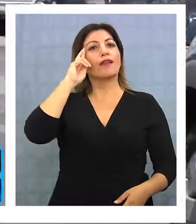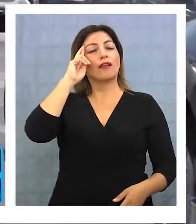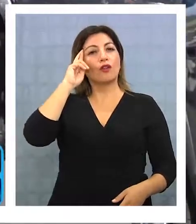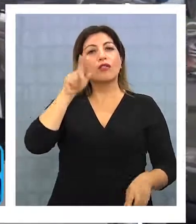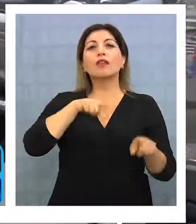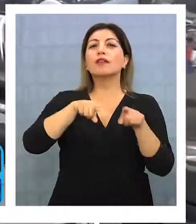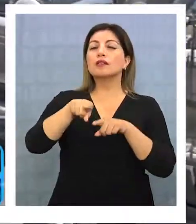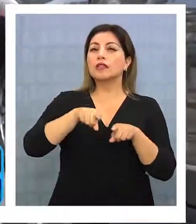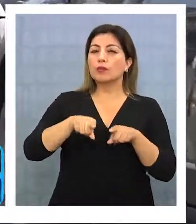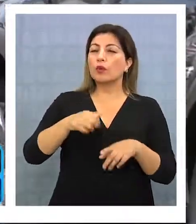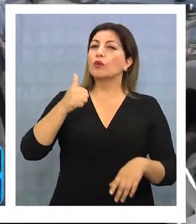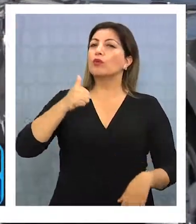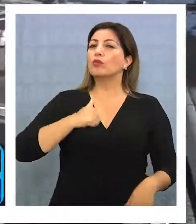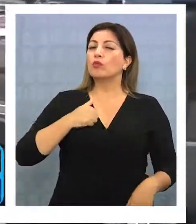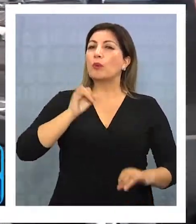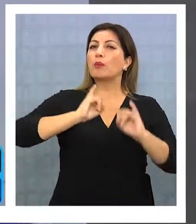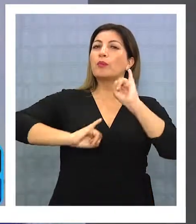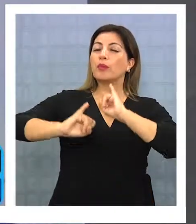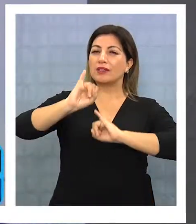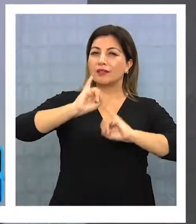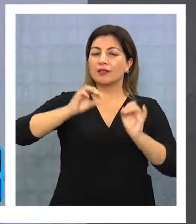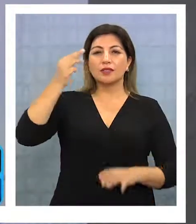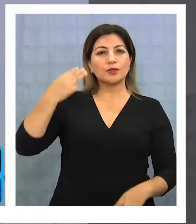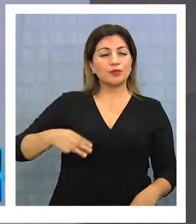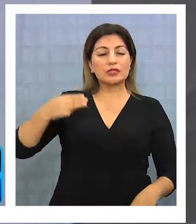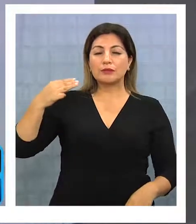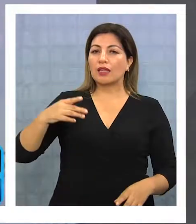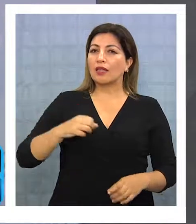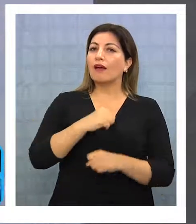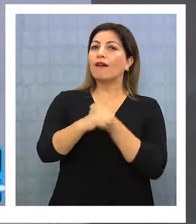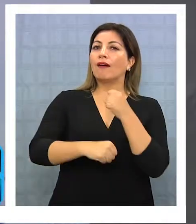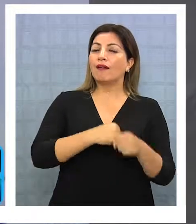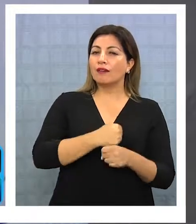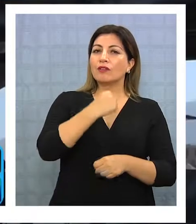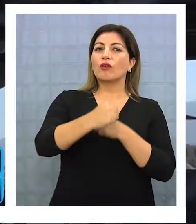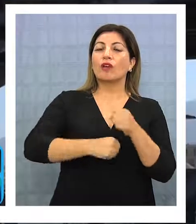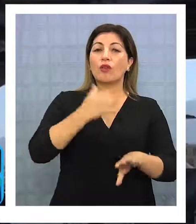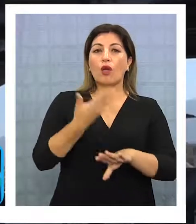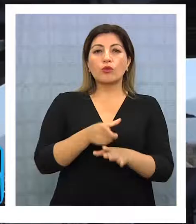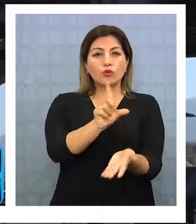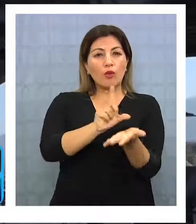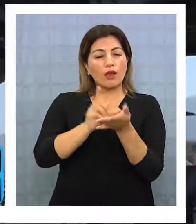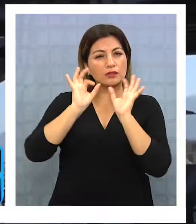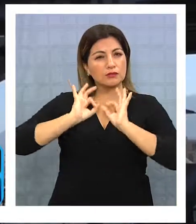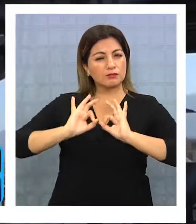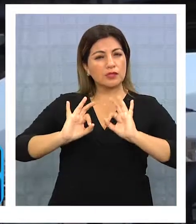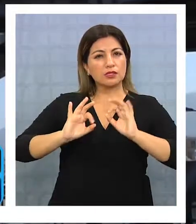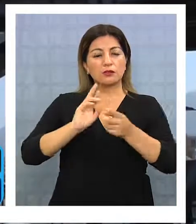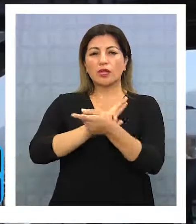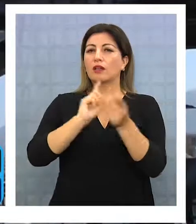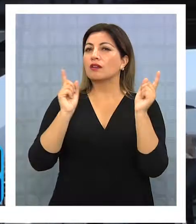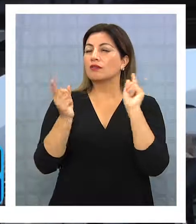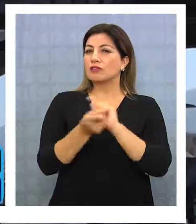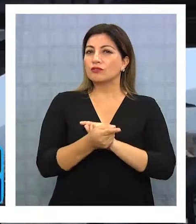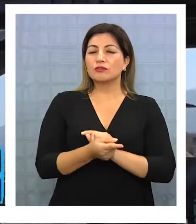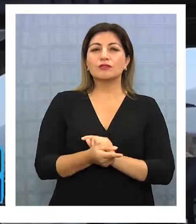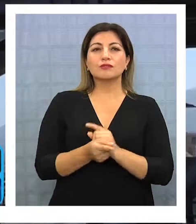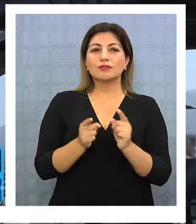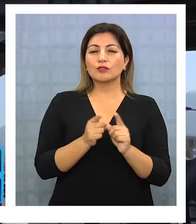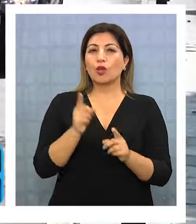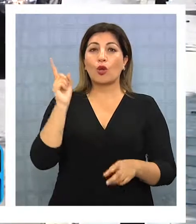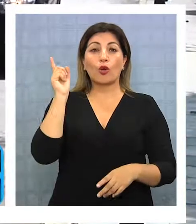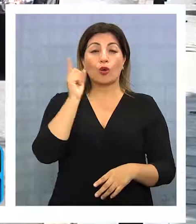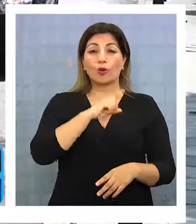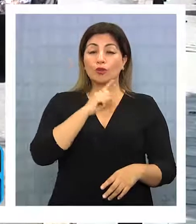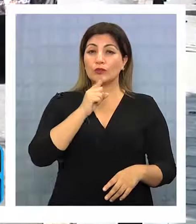que el trámite se puede cumplir por internet y la municipalidad cada año habilita un lugar especial para la renovación masiva de los